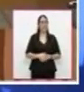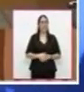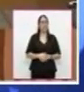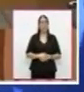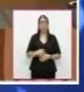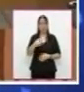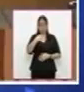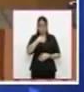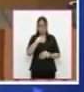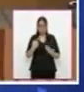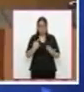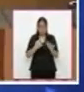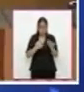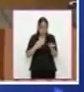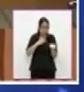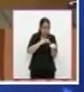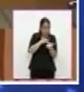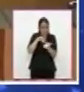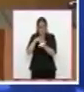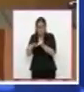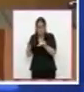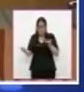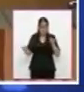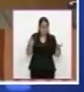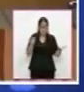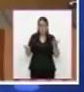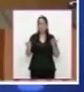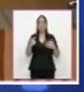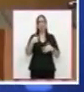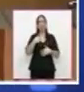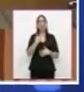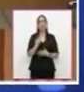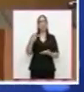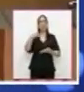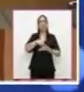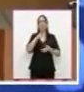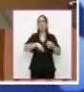Instituto Nacional Electoral, que además permite abatir costos. ¿Votaciones